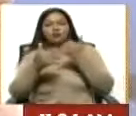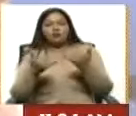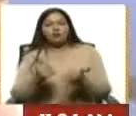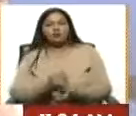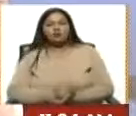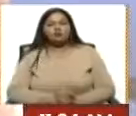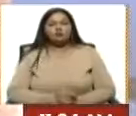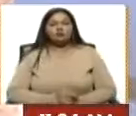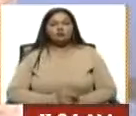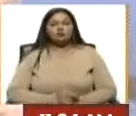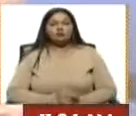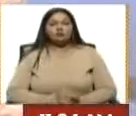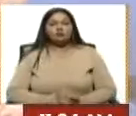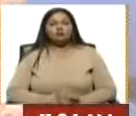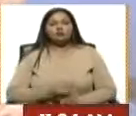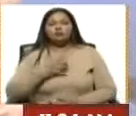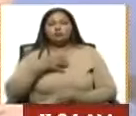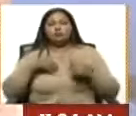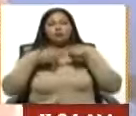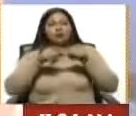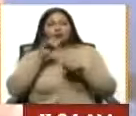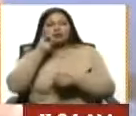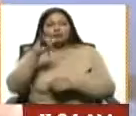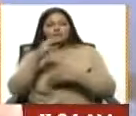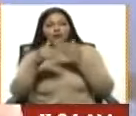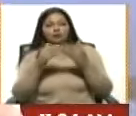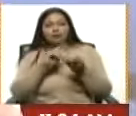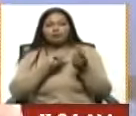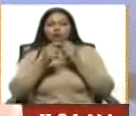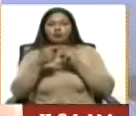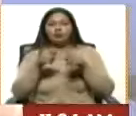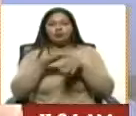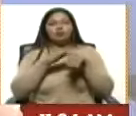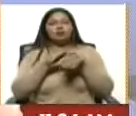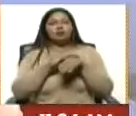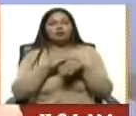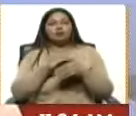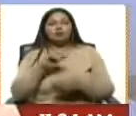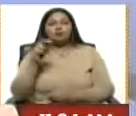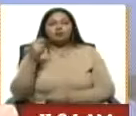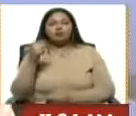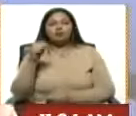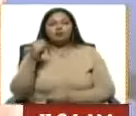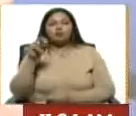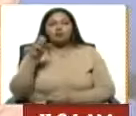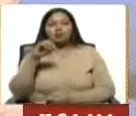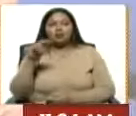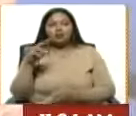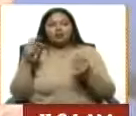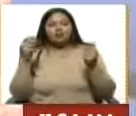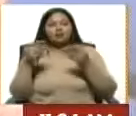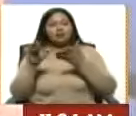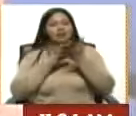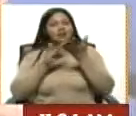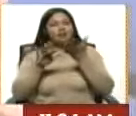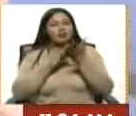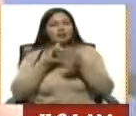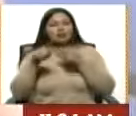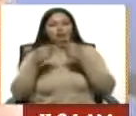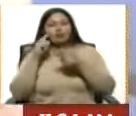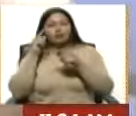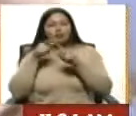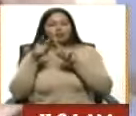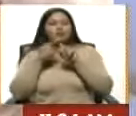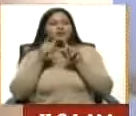no nos podemos quedar en la denuncia. Tenemos que transformarnos en lo que nos ha dicho el ministro Ñañez, en activistas digitales. Pasar de ser observadores pasivos